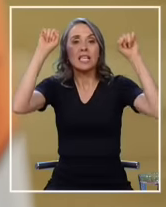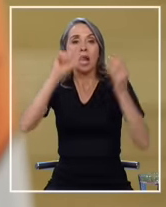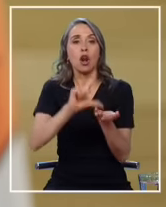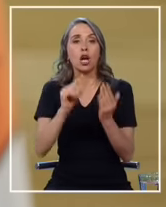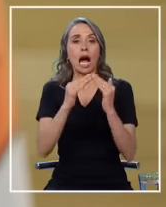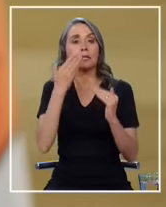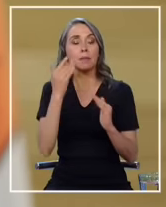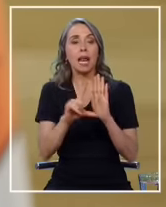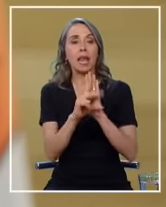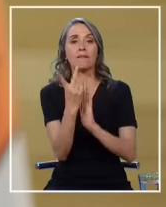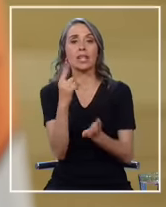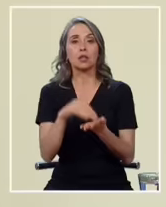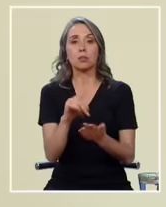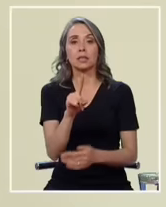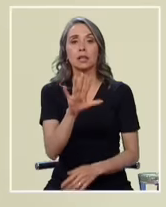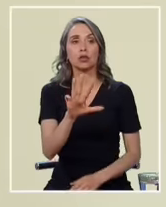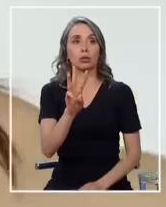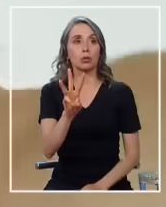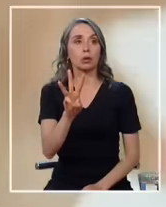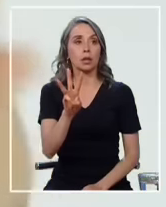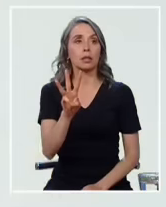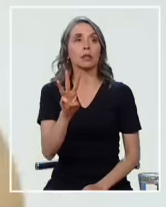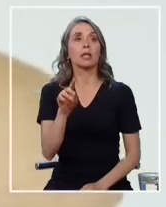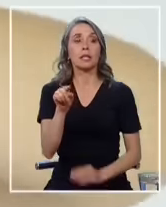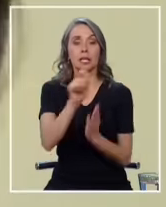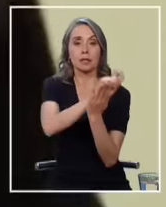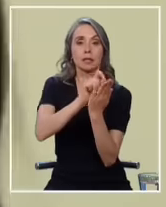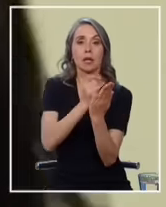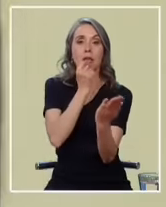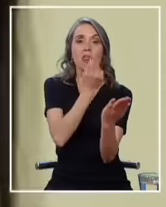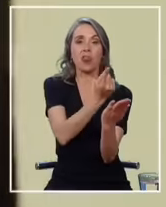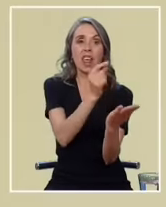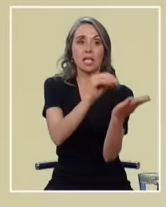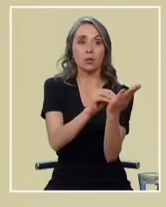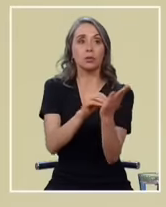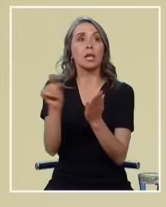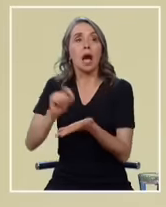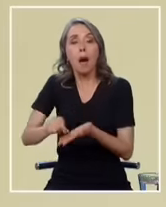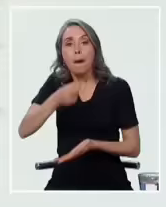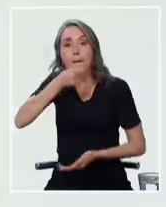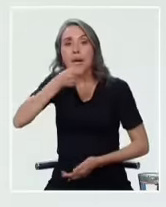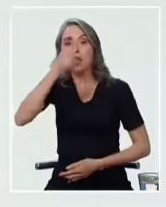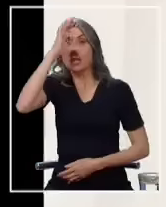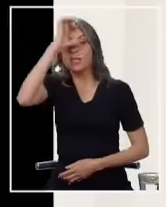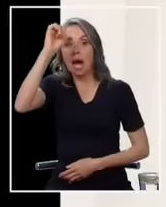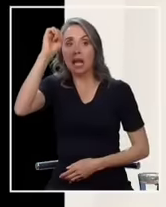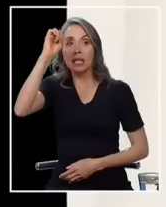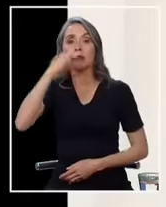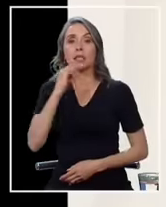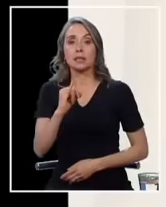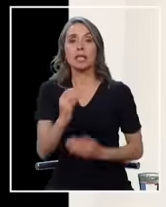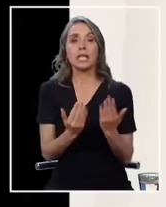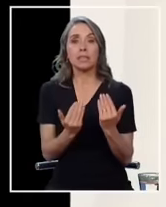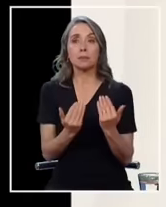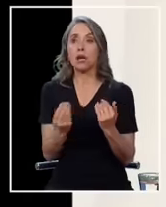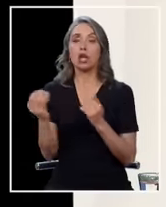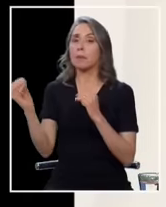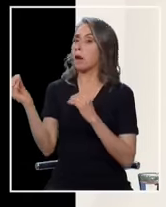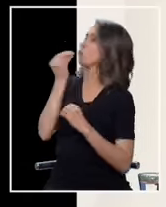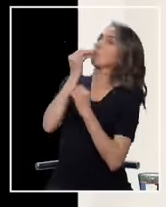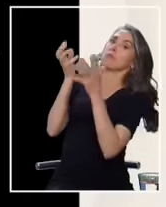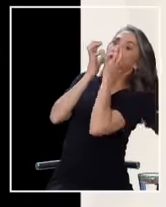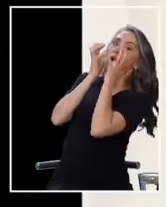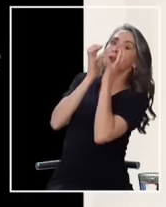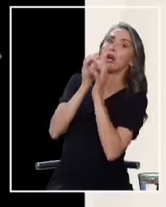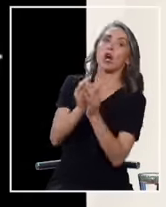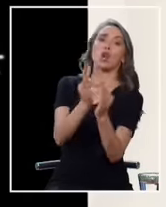Ley 21.153. El documento fue compartido por la periodista trasandina. Espero que lo que me sucedió ayer no